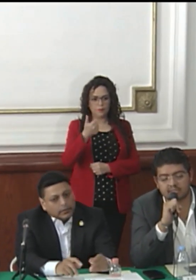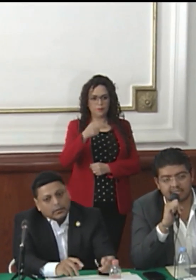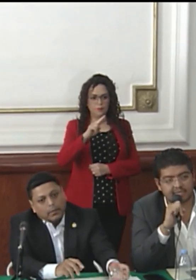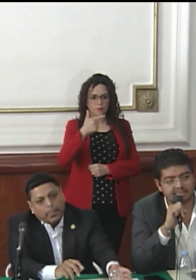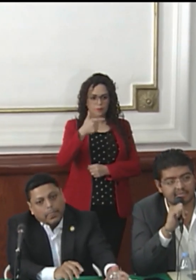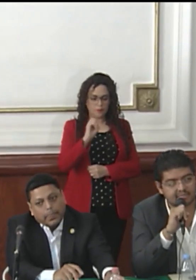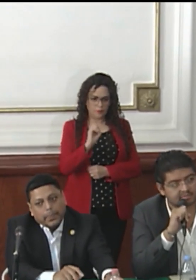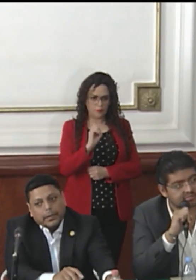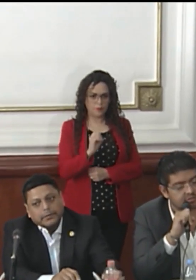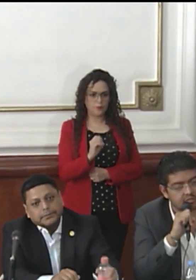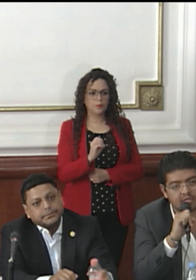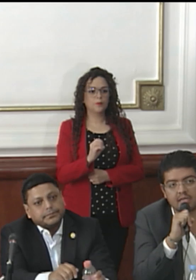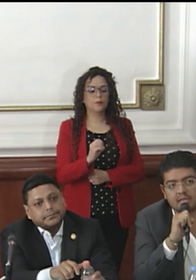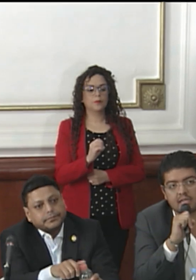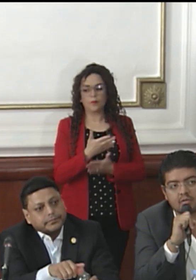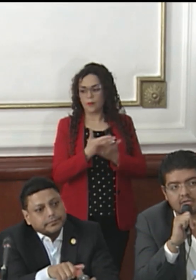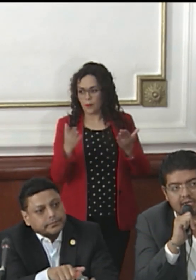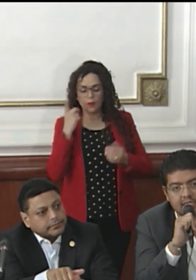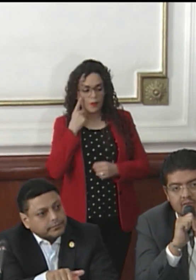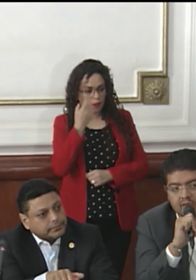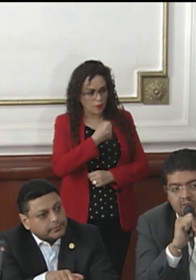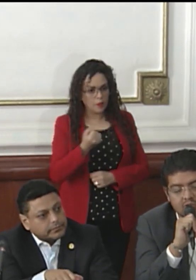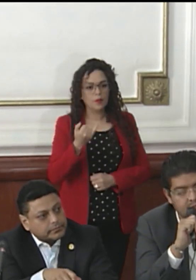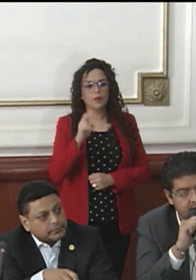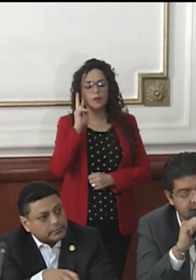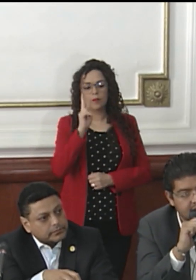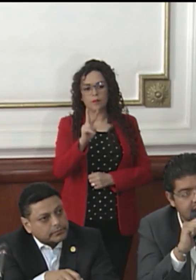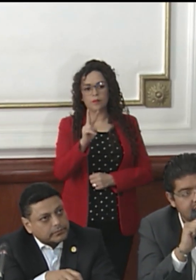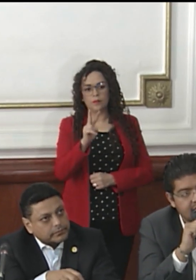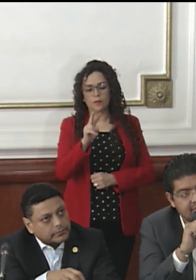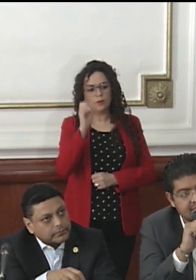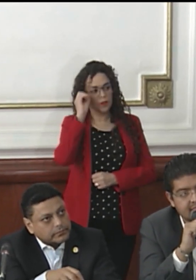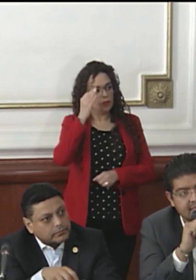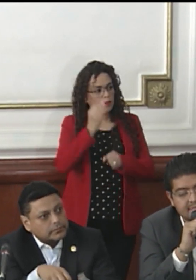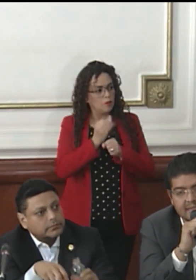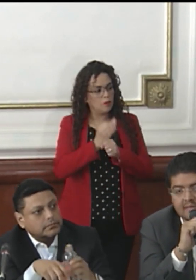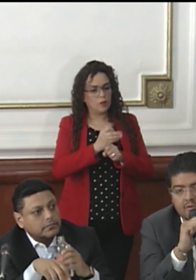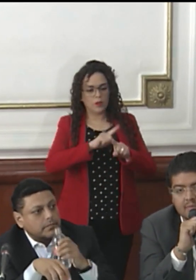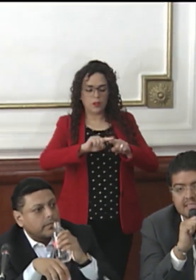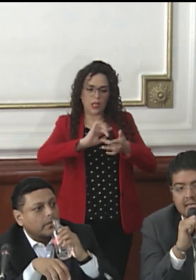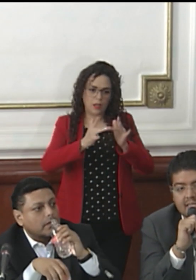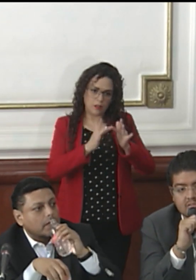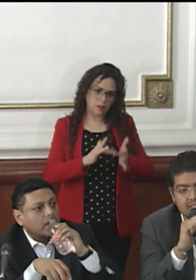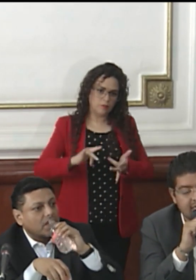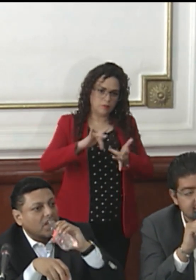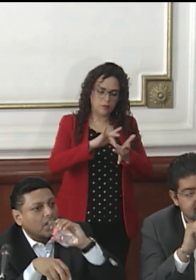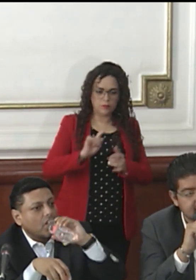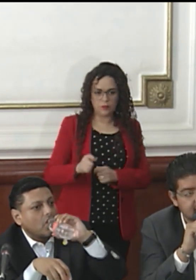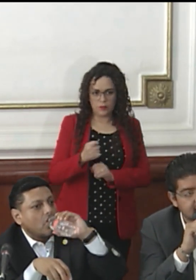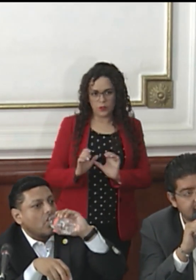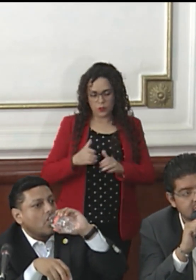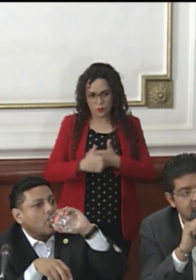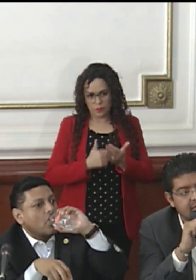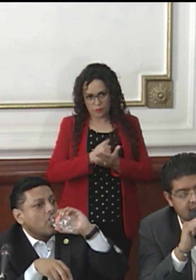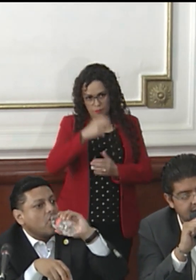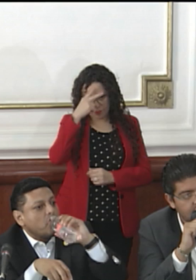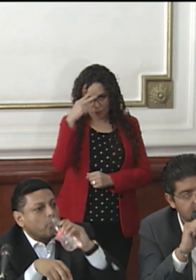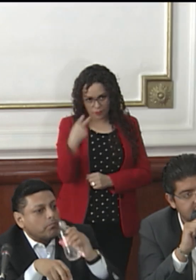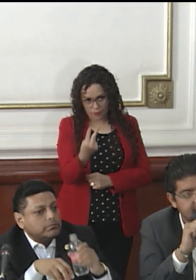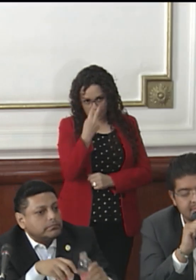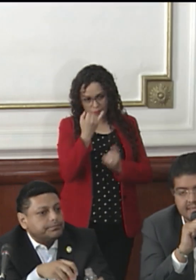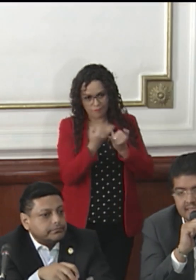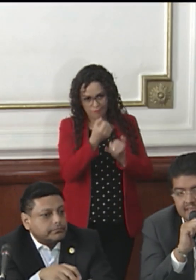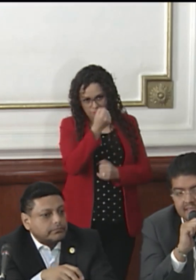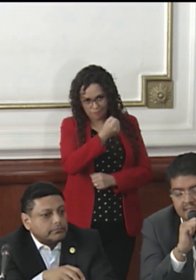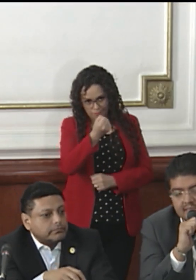que siguen esta transmisión, tanto en el canal de Congreso como en las distintas plataformas y redes sociales que nos siguen, y a todos los